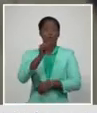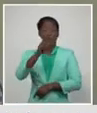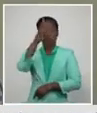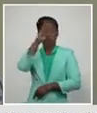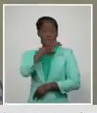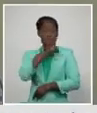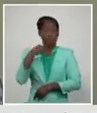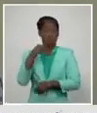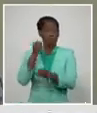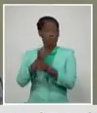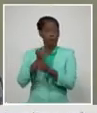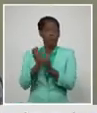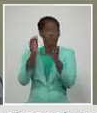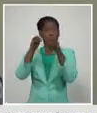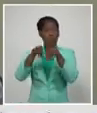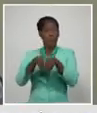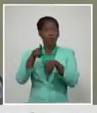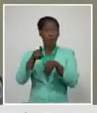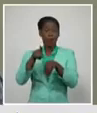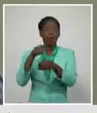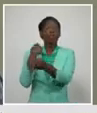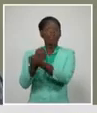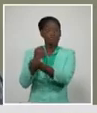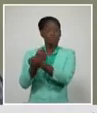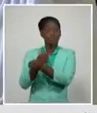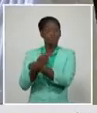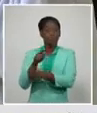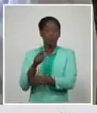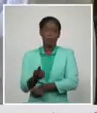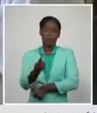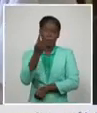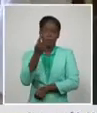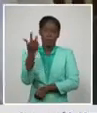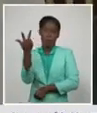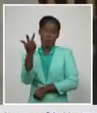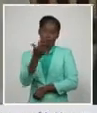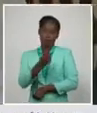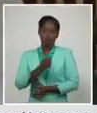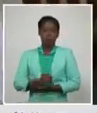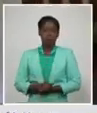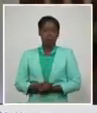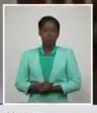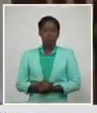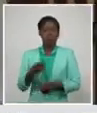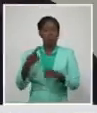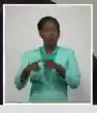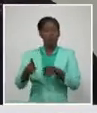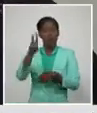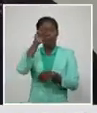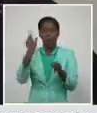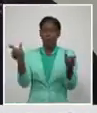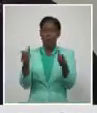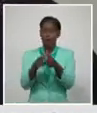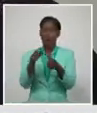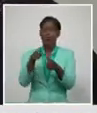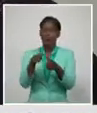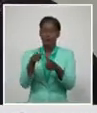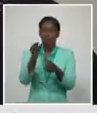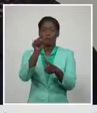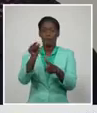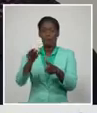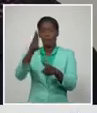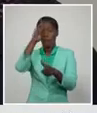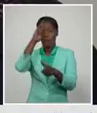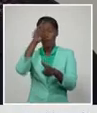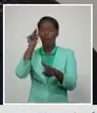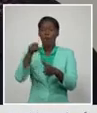están pesquisando en las áreas, que son los que están en los cuerpos de guardia, en las consultas de IRA, e incluso en las salas de respiratorio, que son los que